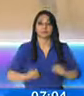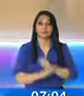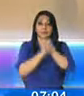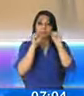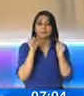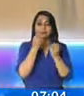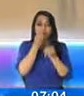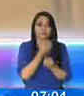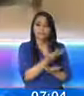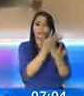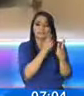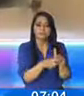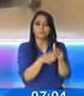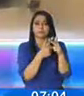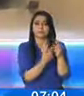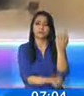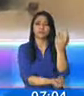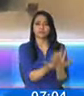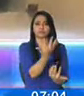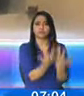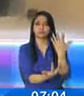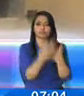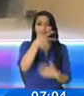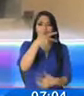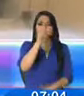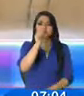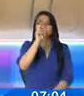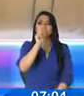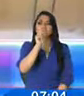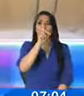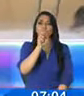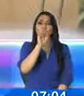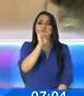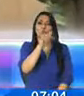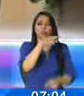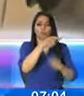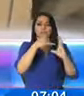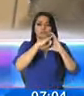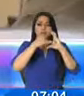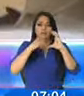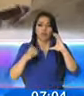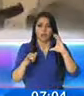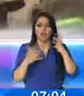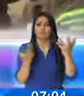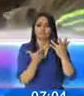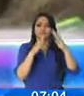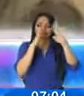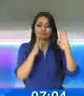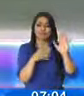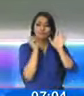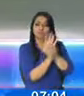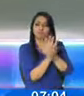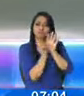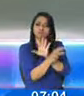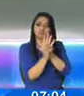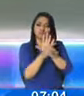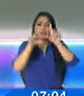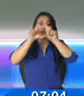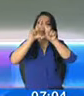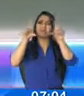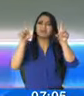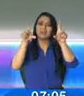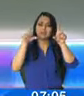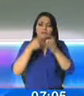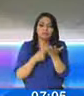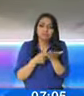un conato de incendio en la parroquia chanduy en la provincia de Santa Elena se trataba del flagelo de una bodega perteneciente a una empresa de cría de